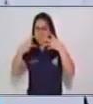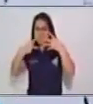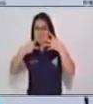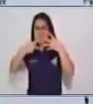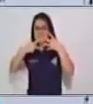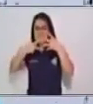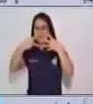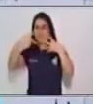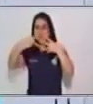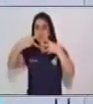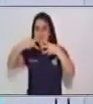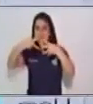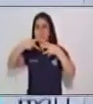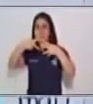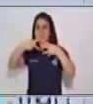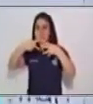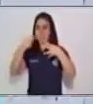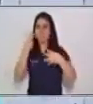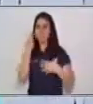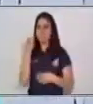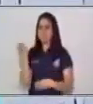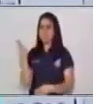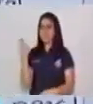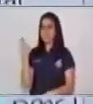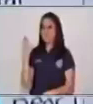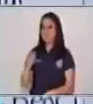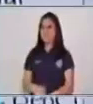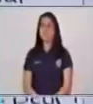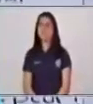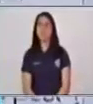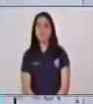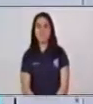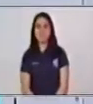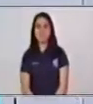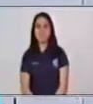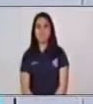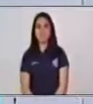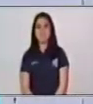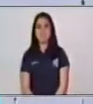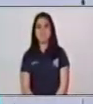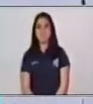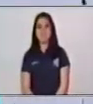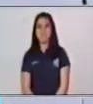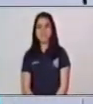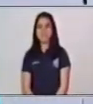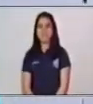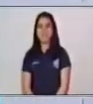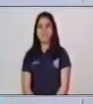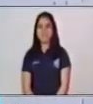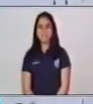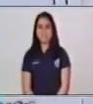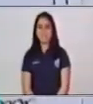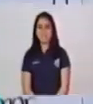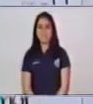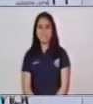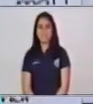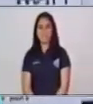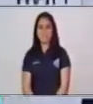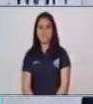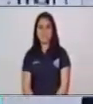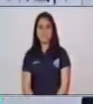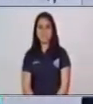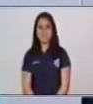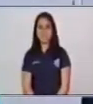Del alma en la transparencia mi rostro entonces miré y tal me di en la conciencia que el corazón me